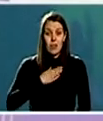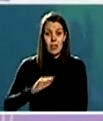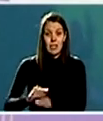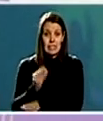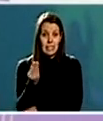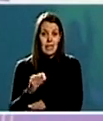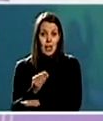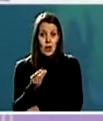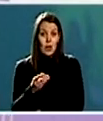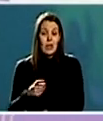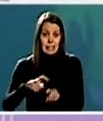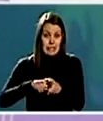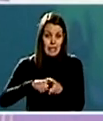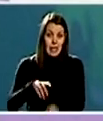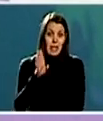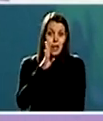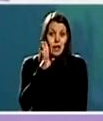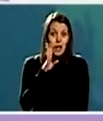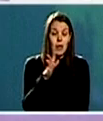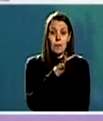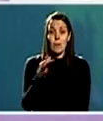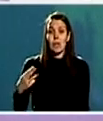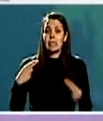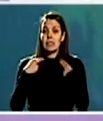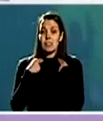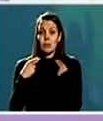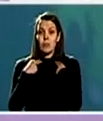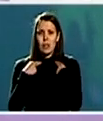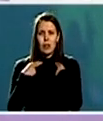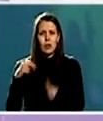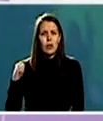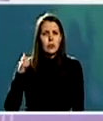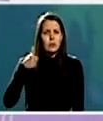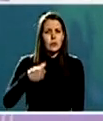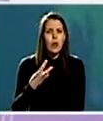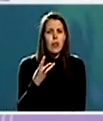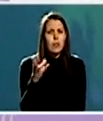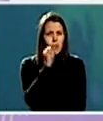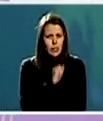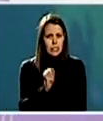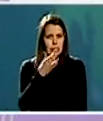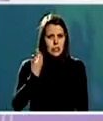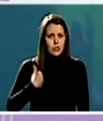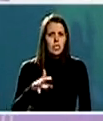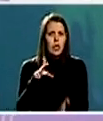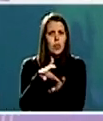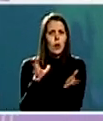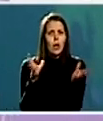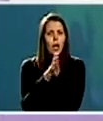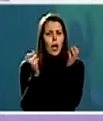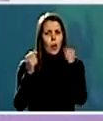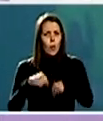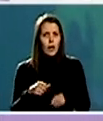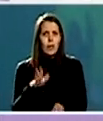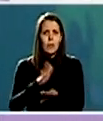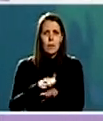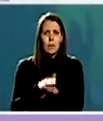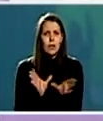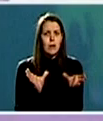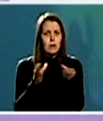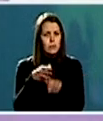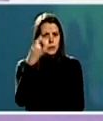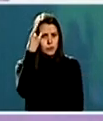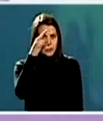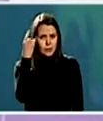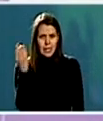criadores DEA raza a cruga e a deputación de Lugo manen desde hay 3 anos un acordo para crear un rabao de élite coas mellores